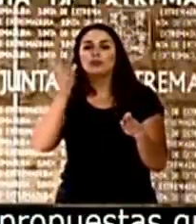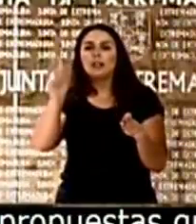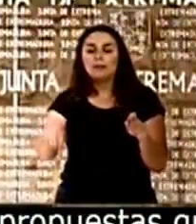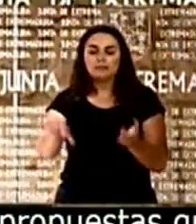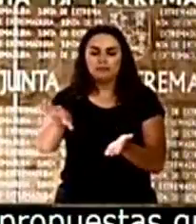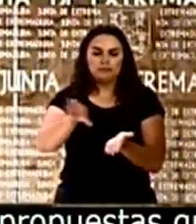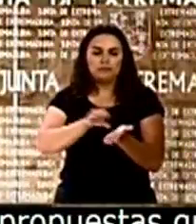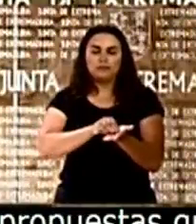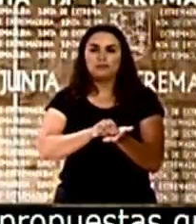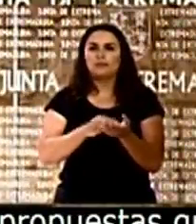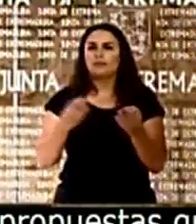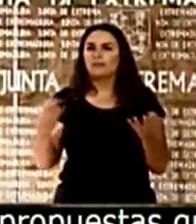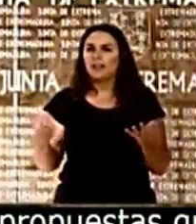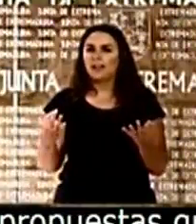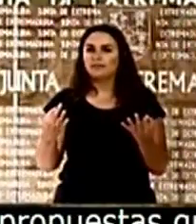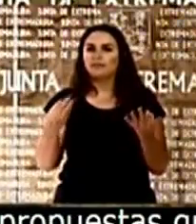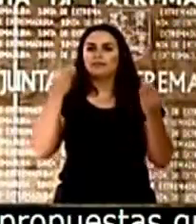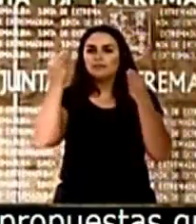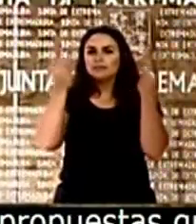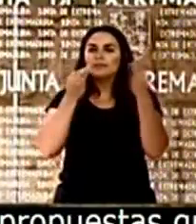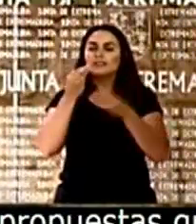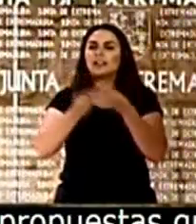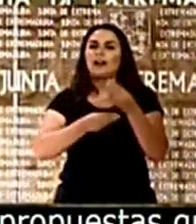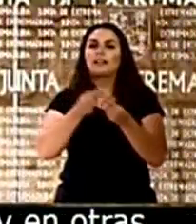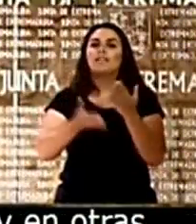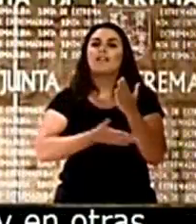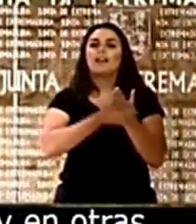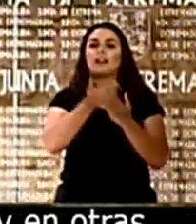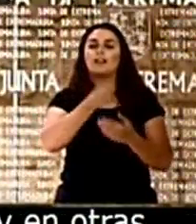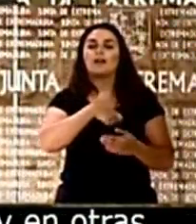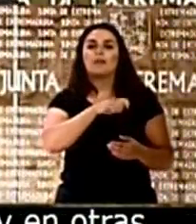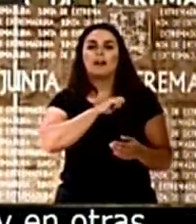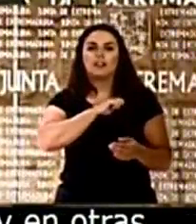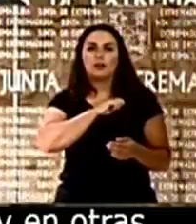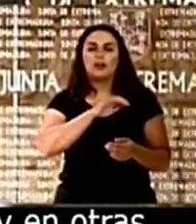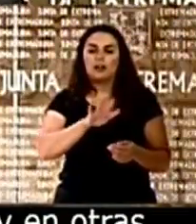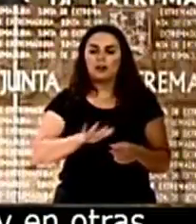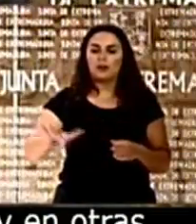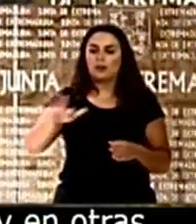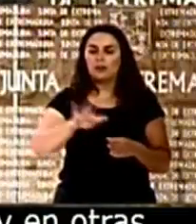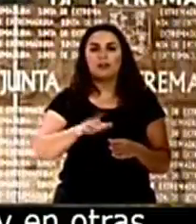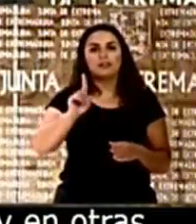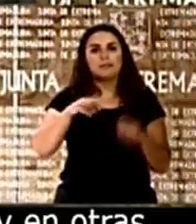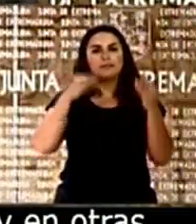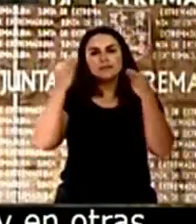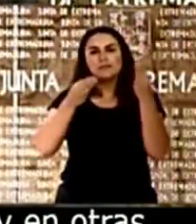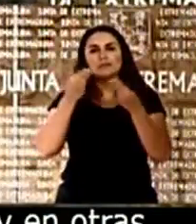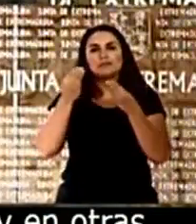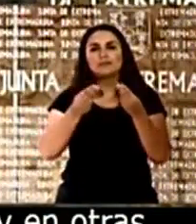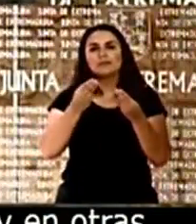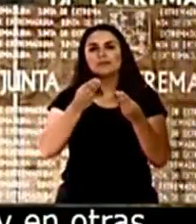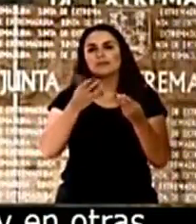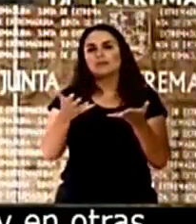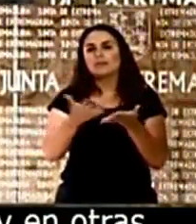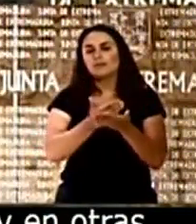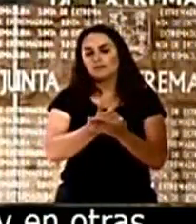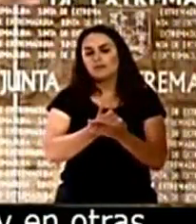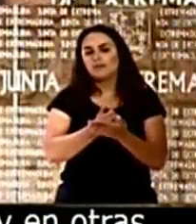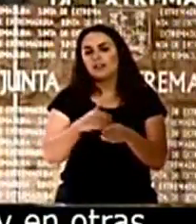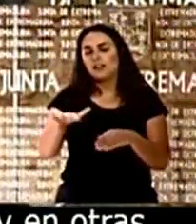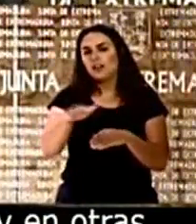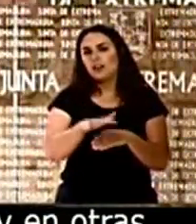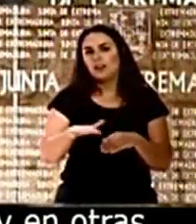recogido los planteamientos que hace la Federación Española de Municipios, los planteamientos que se han hecho en el Foro de Regiones con Desafío